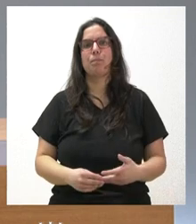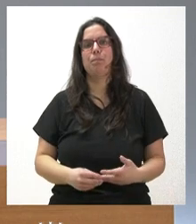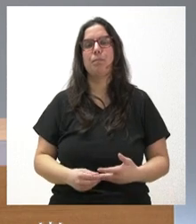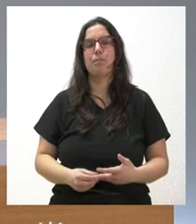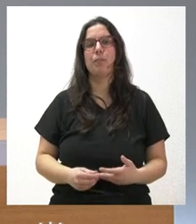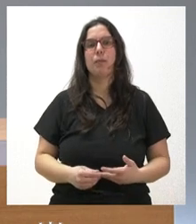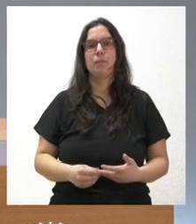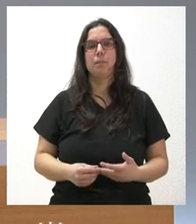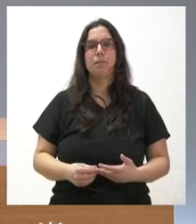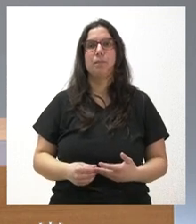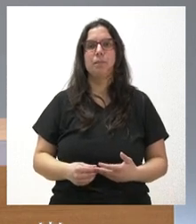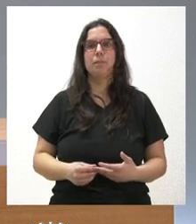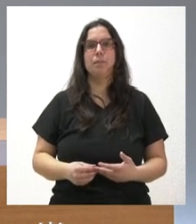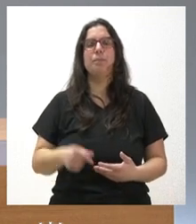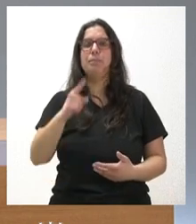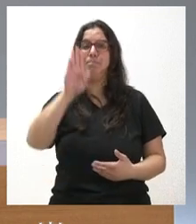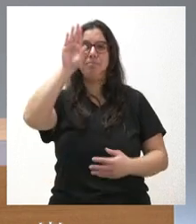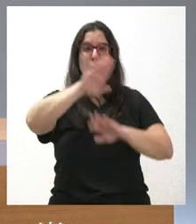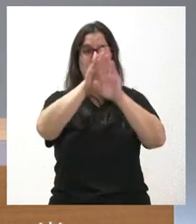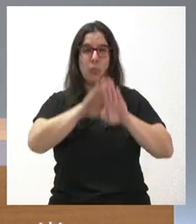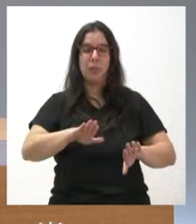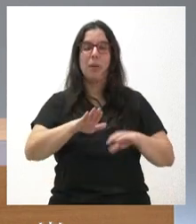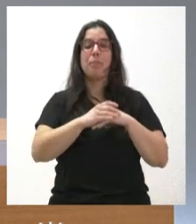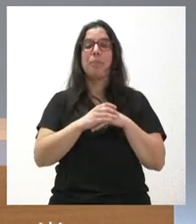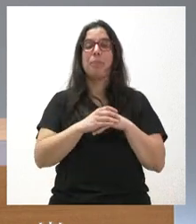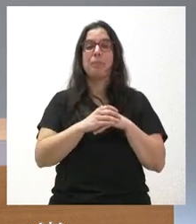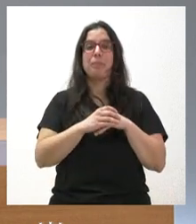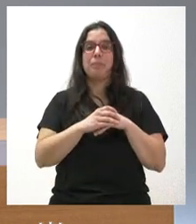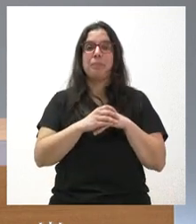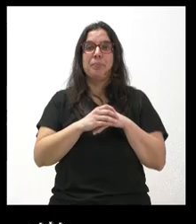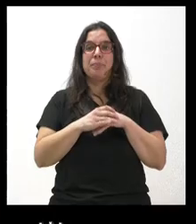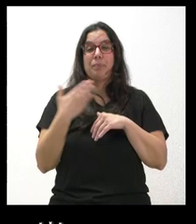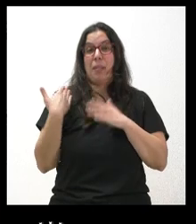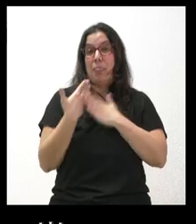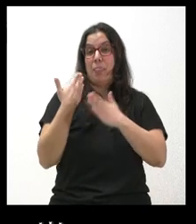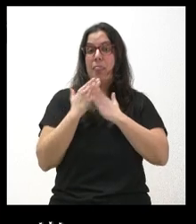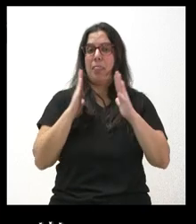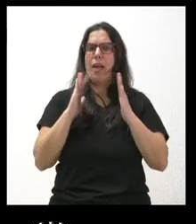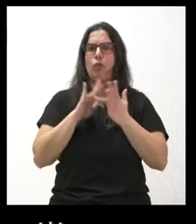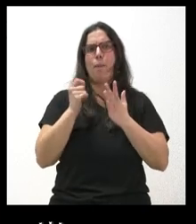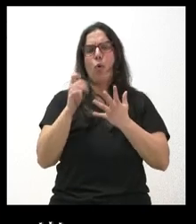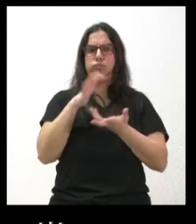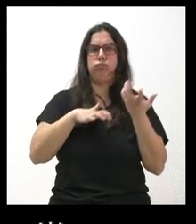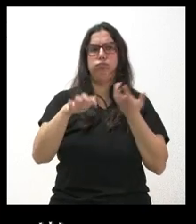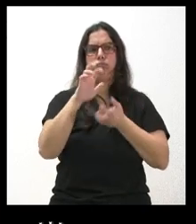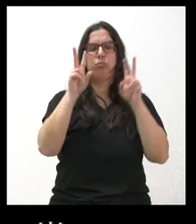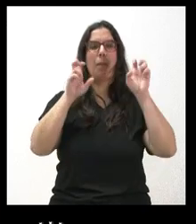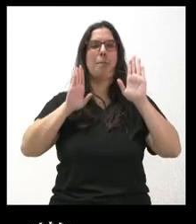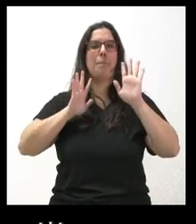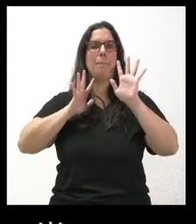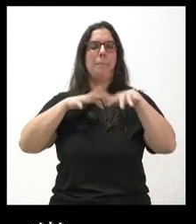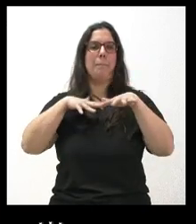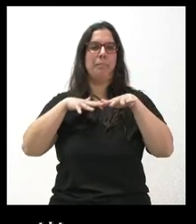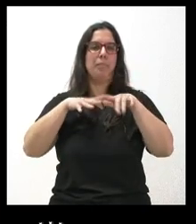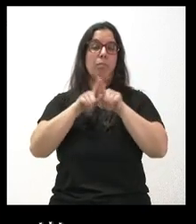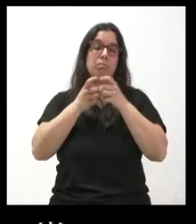futuro mi parte una última Sí en estos días ha habido un poco de revuelo con las manifestaciones realizadas por el